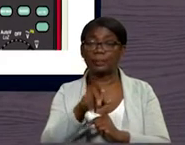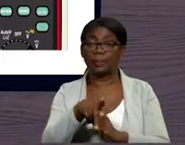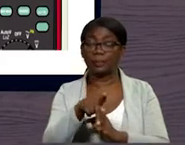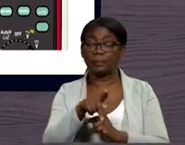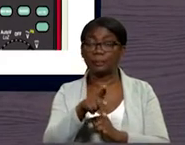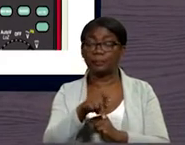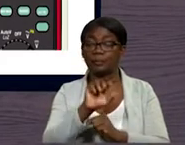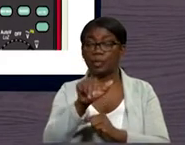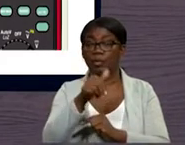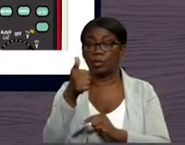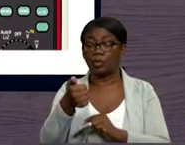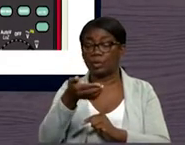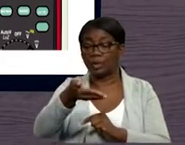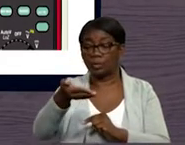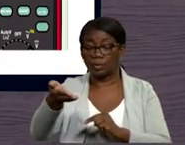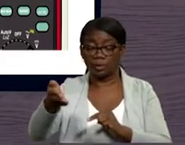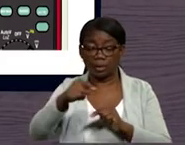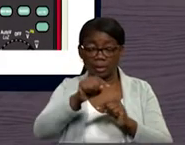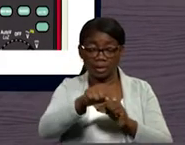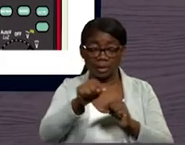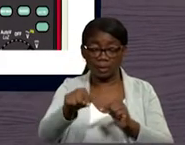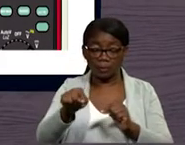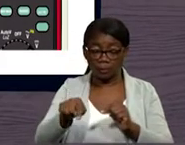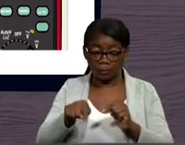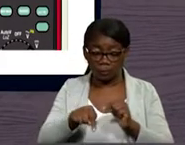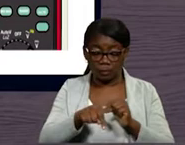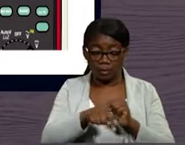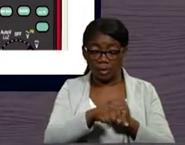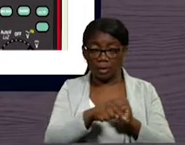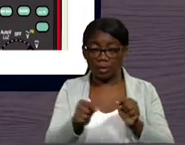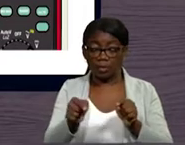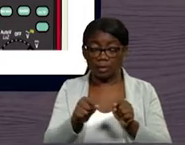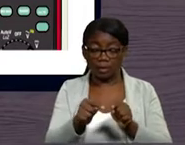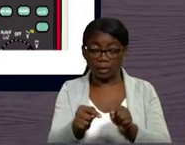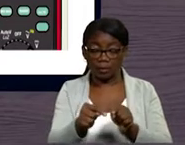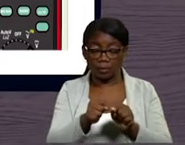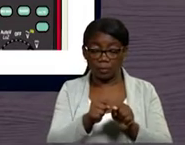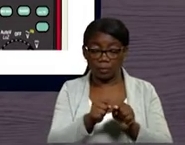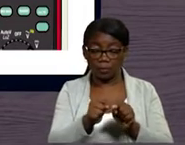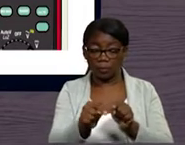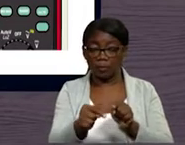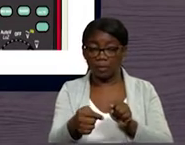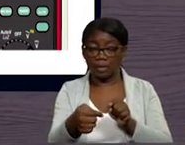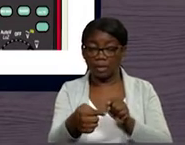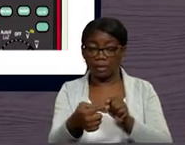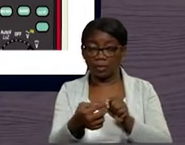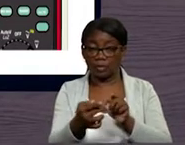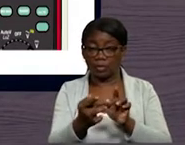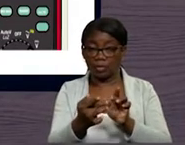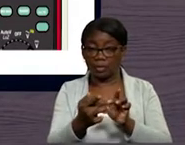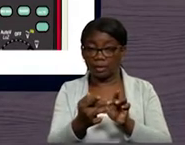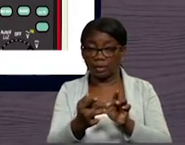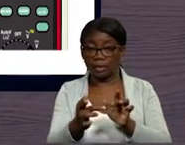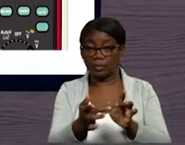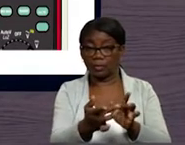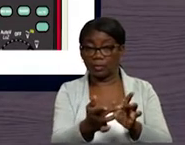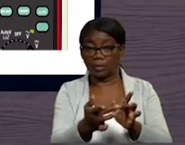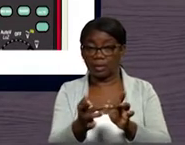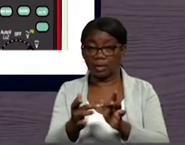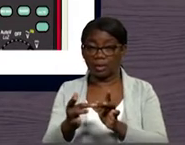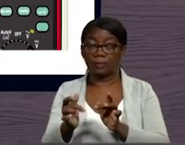ver con otros elementos que están, ¿verdad?, conectados a ella. Y ahí descartamos lo que es